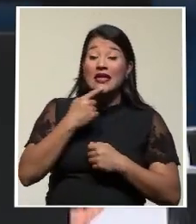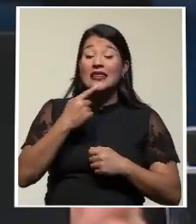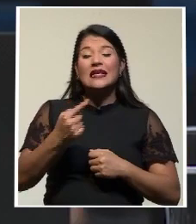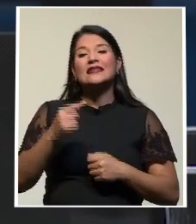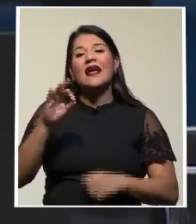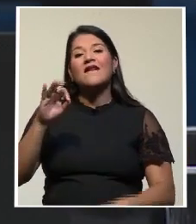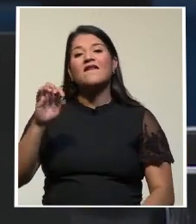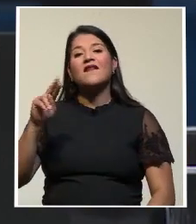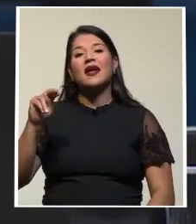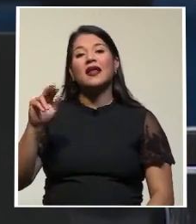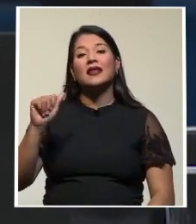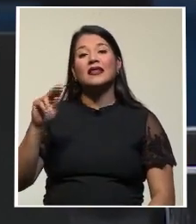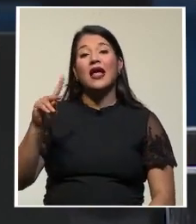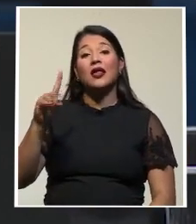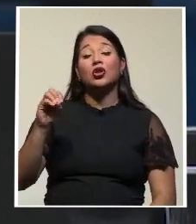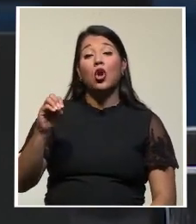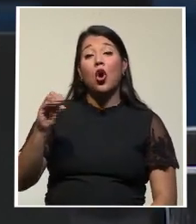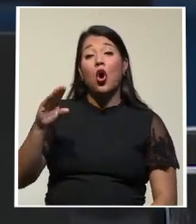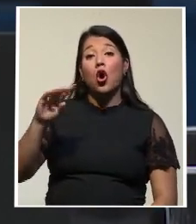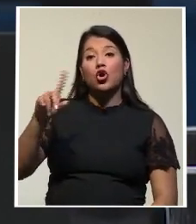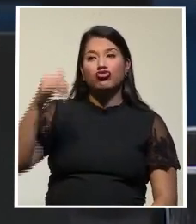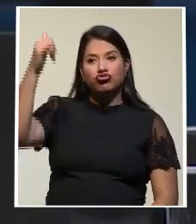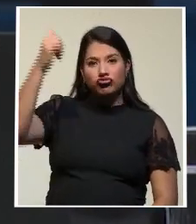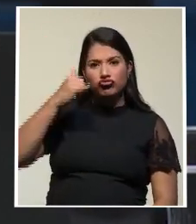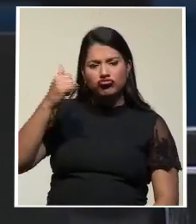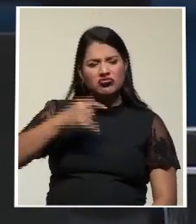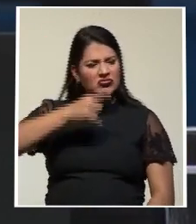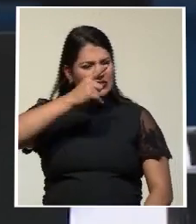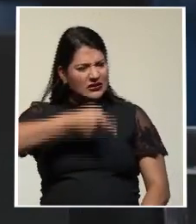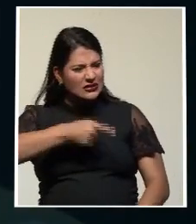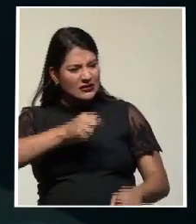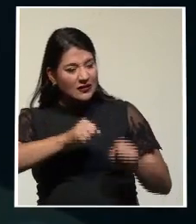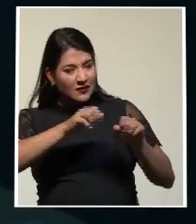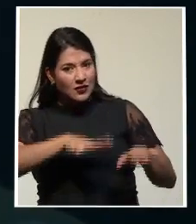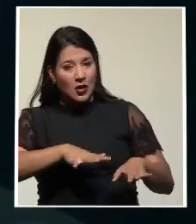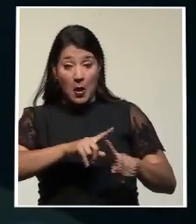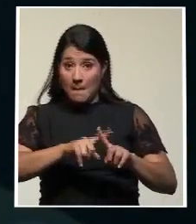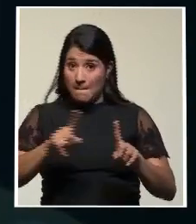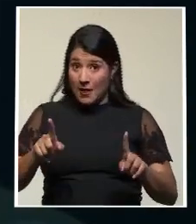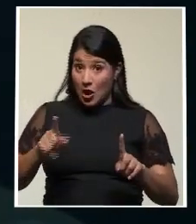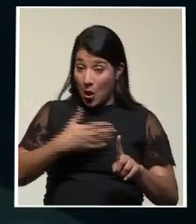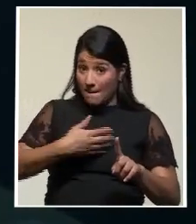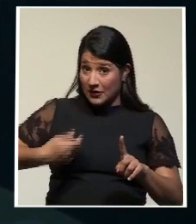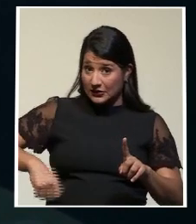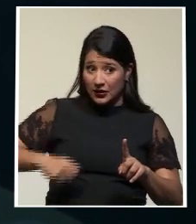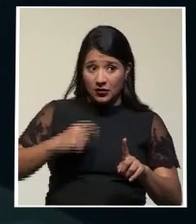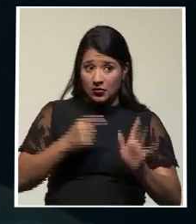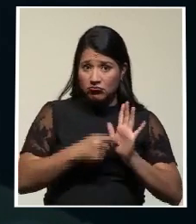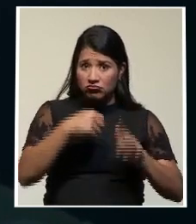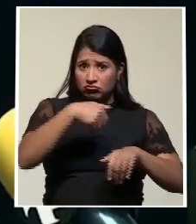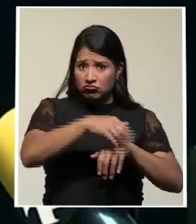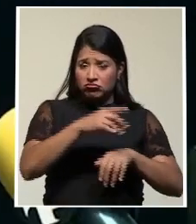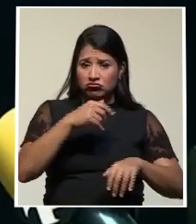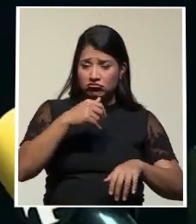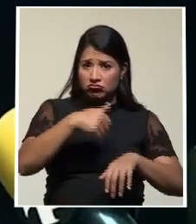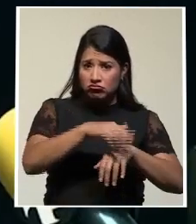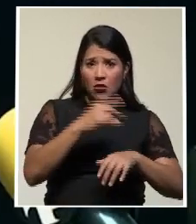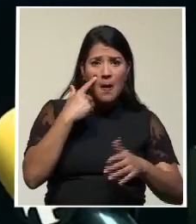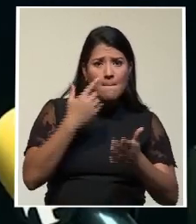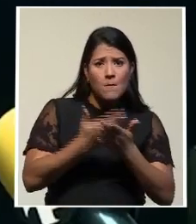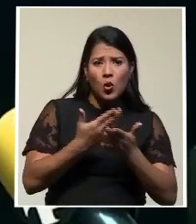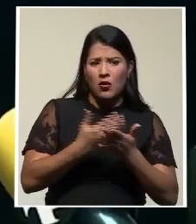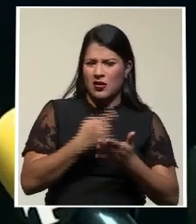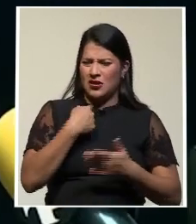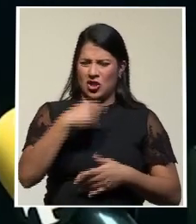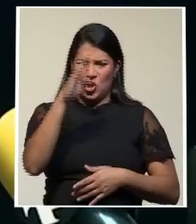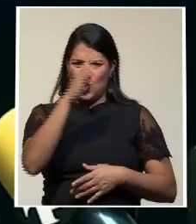llamado para sugerirle que dejara su puesto. Cruz aseguró que con documentos se demuestra que nunca tuvo comunicación con ella el 25 de junio. En conformidad